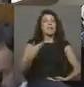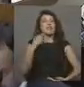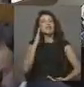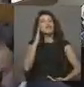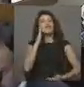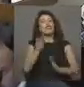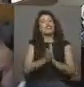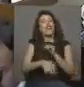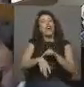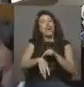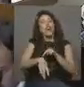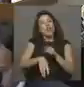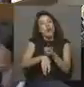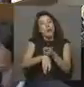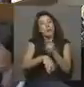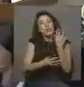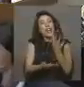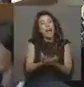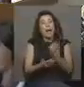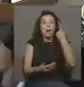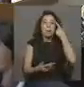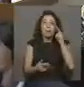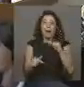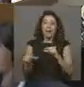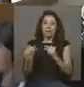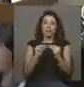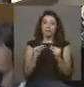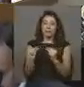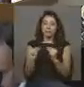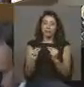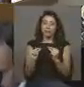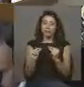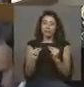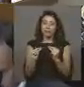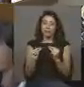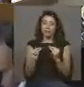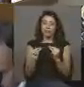generosamente todos los minutos de que dispone para la discusión,